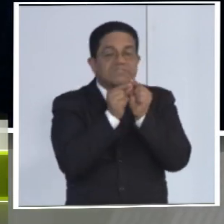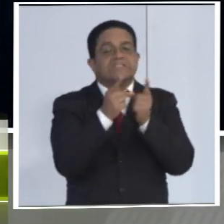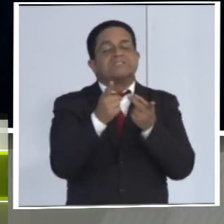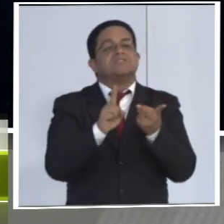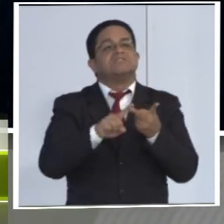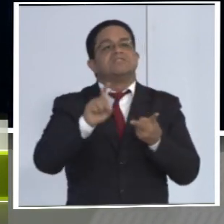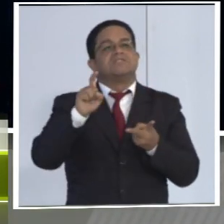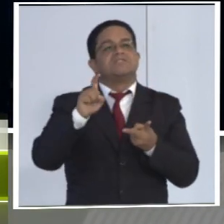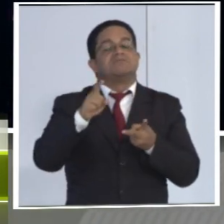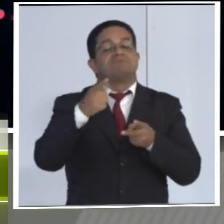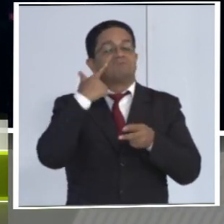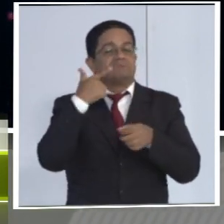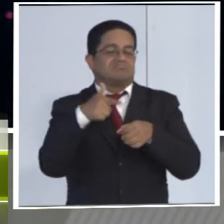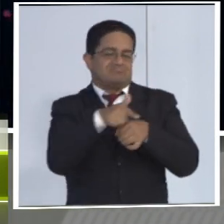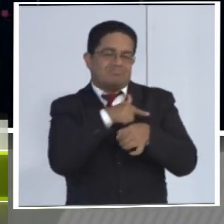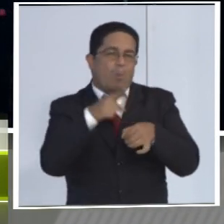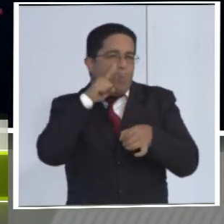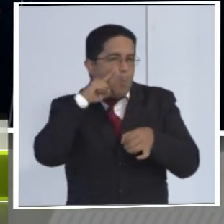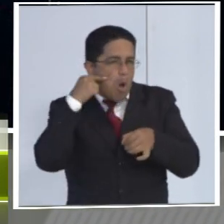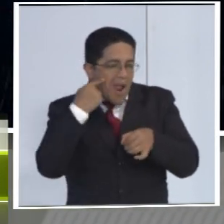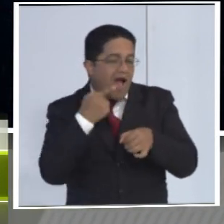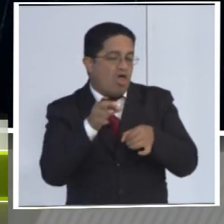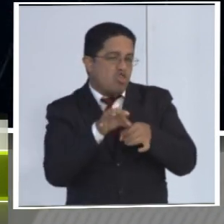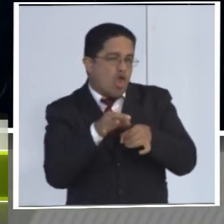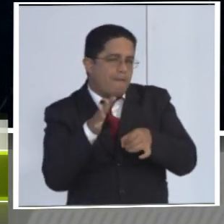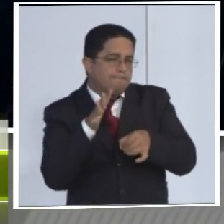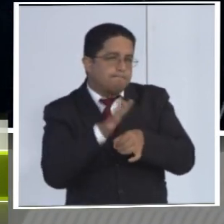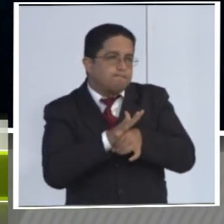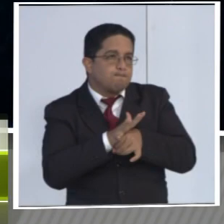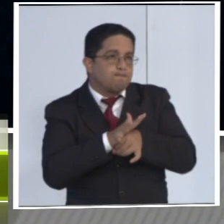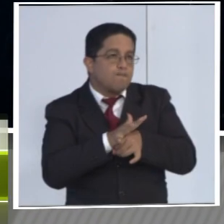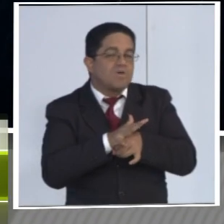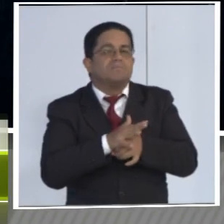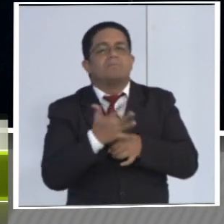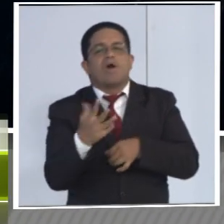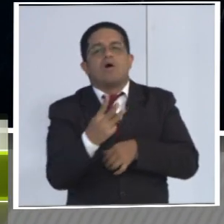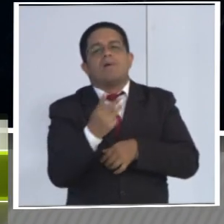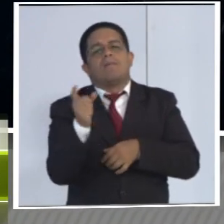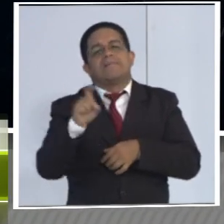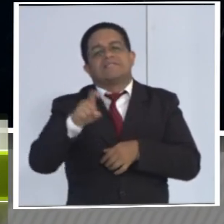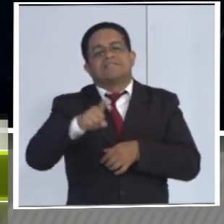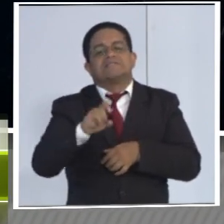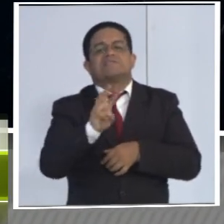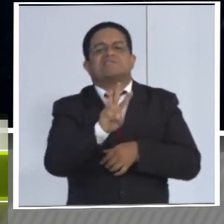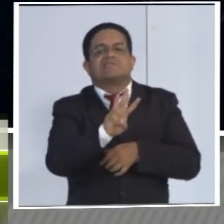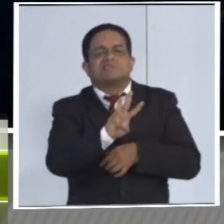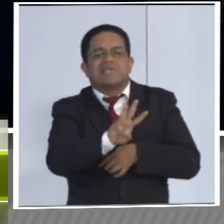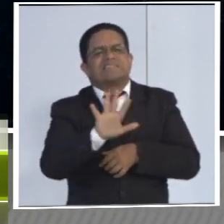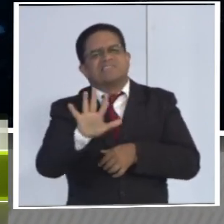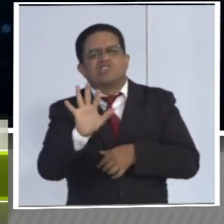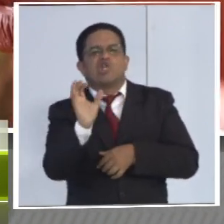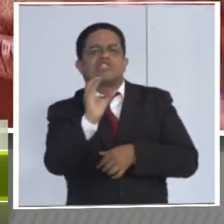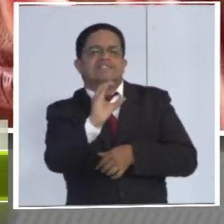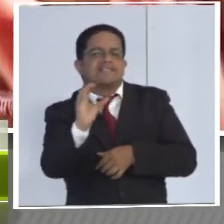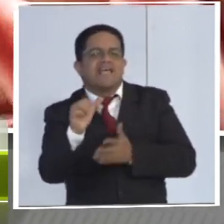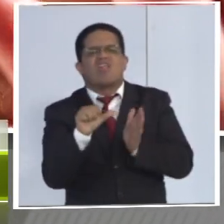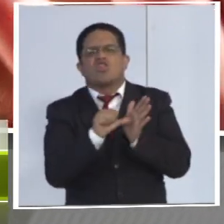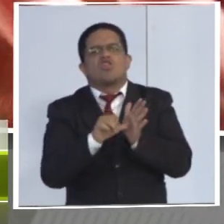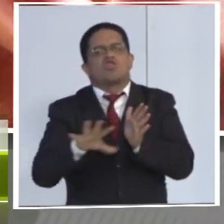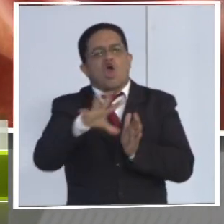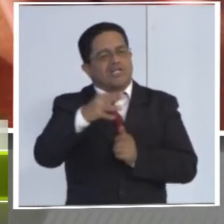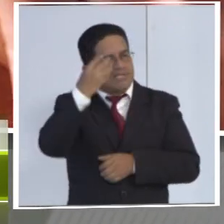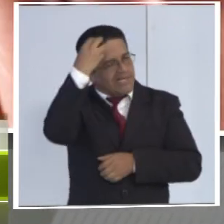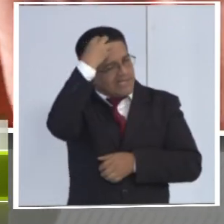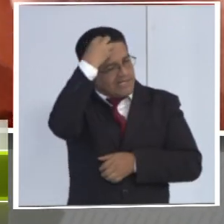del hematoma, en este caso en un cálculo porcentual de 25 cc o mayor de 25 cc, y dependiendo del área donde se ubique, si se